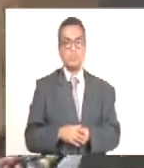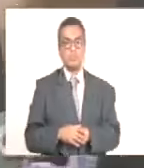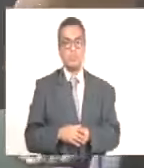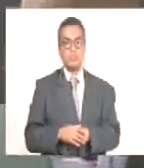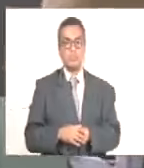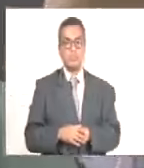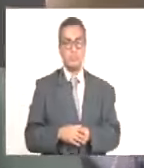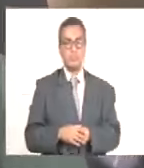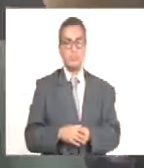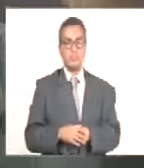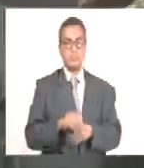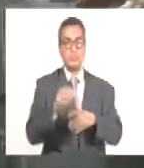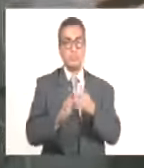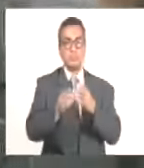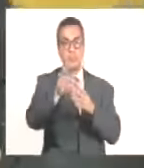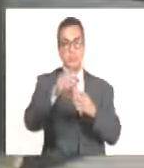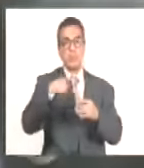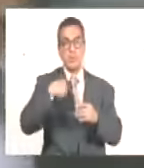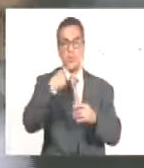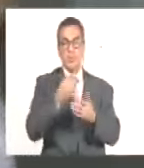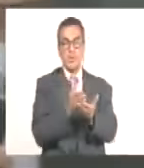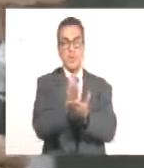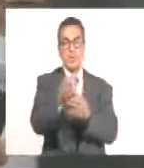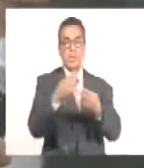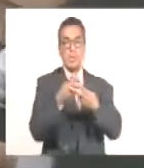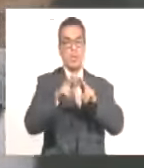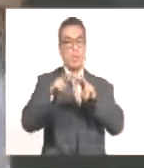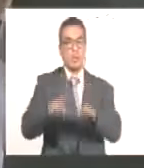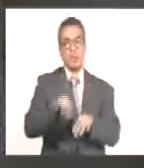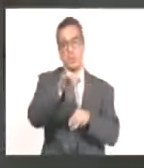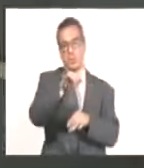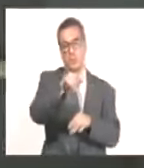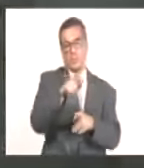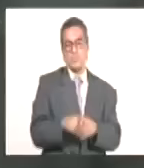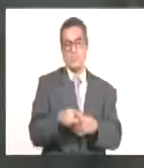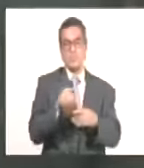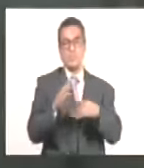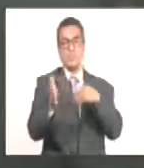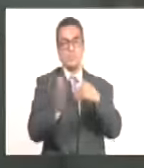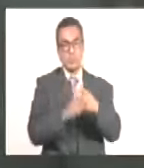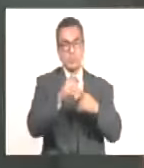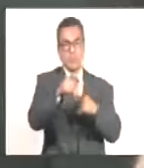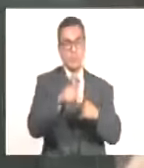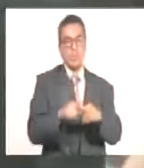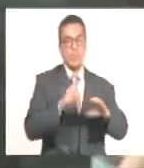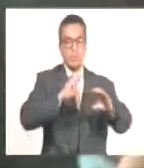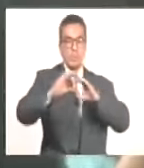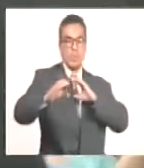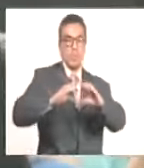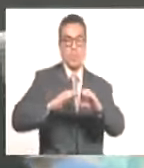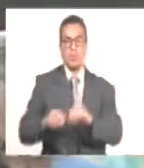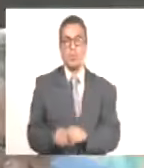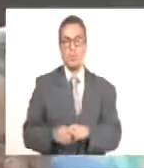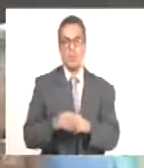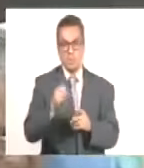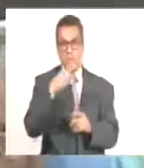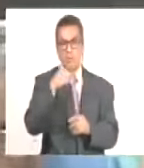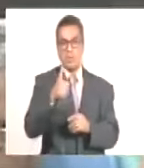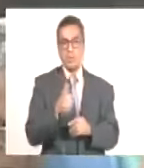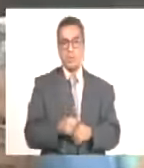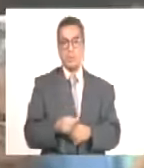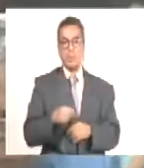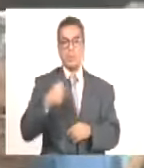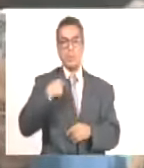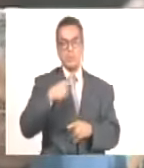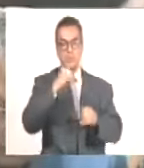5 años después seguimos diciendo con el libertador lo mismo, y cierra con una comunicación extraordinaria con la